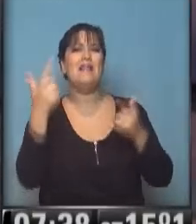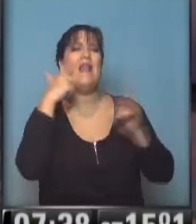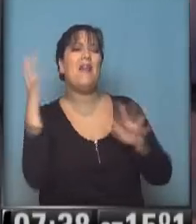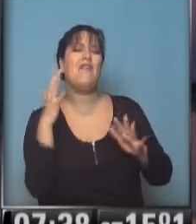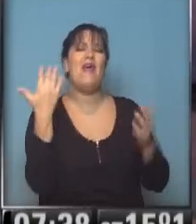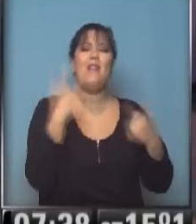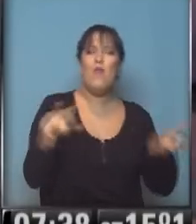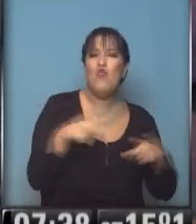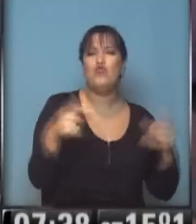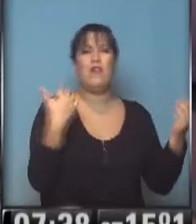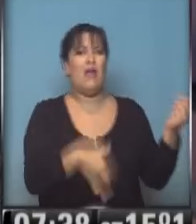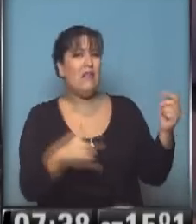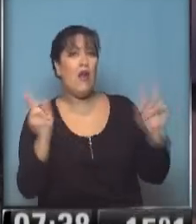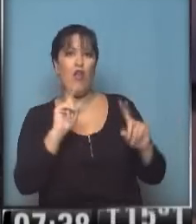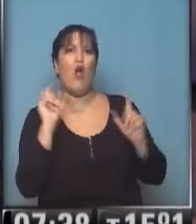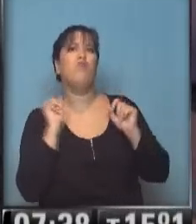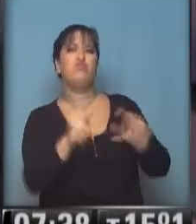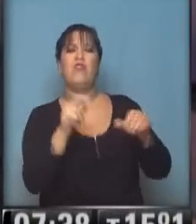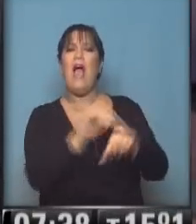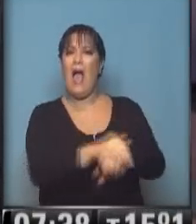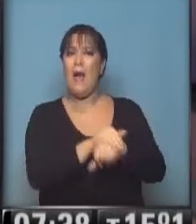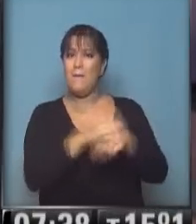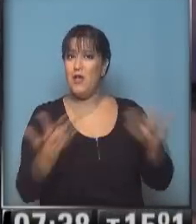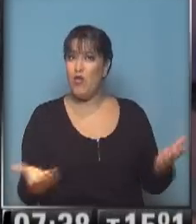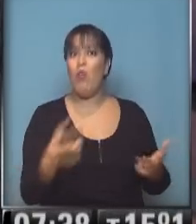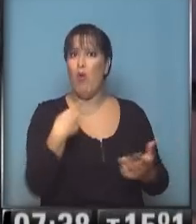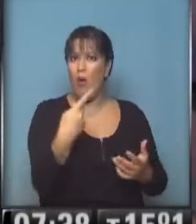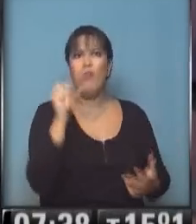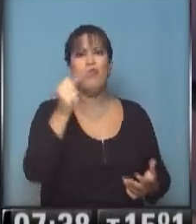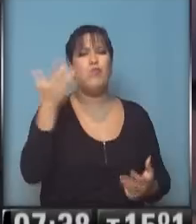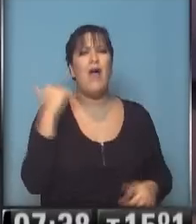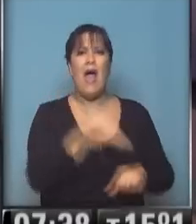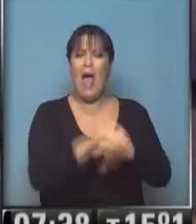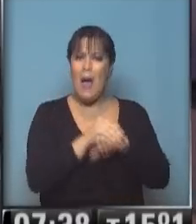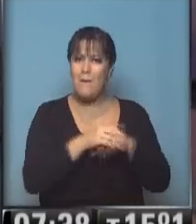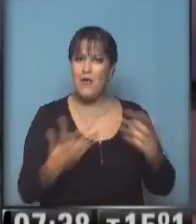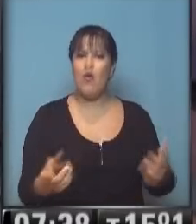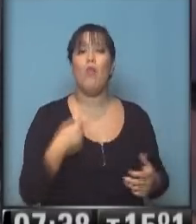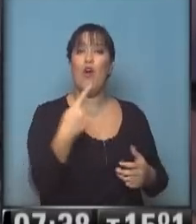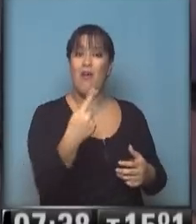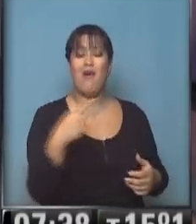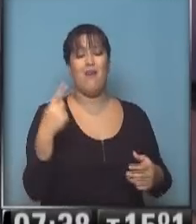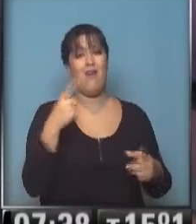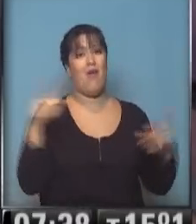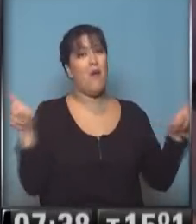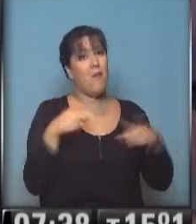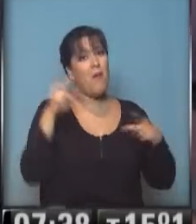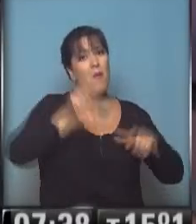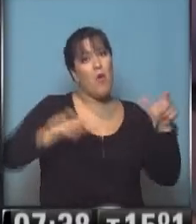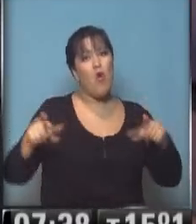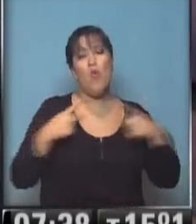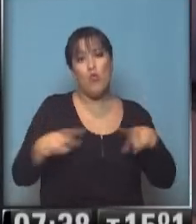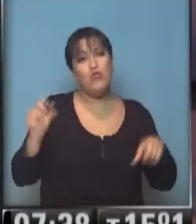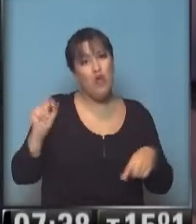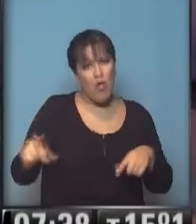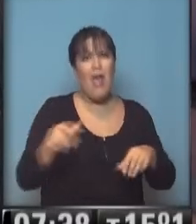guitarra, y que te siguió en tu vida, pero porque fuiste su amigo. Fue amigo de los músicos, porque sus músicos y porque los músicos eran amigos de